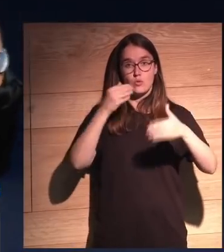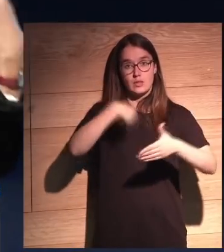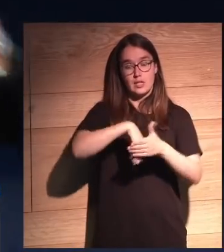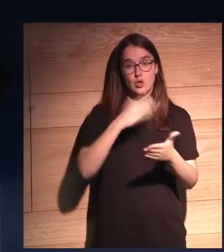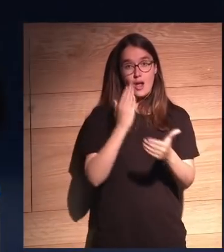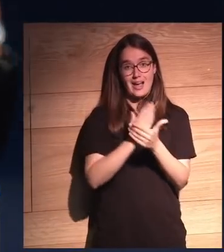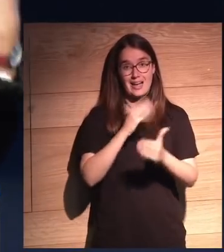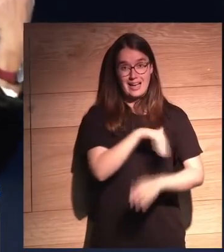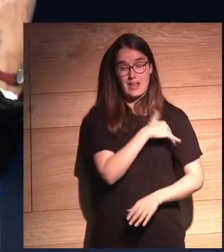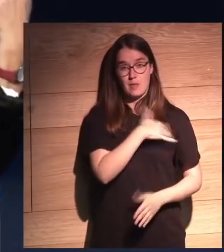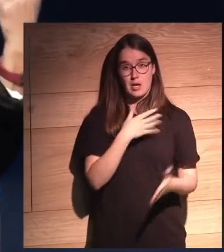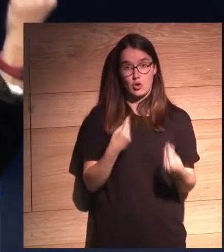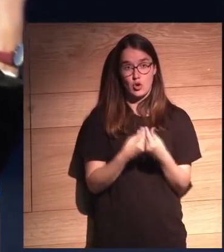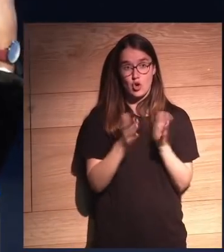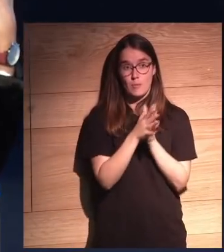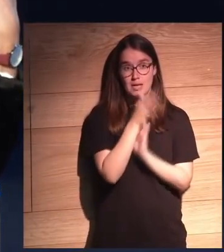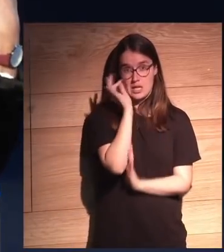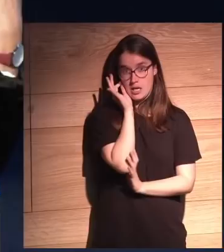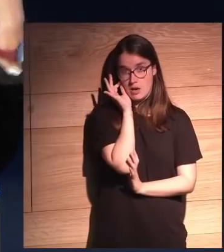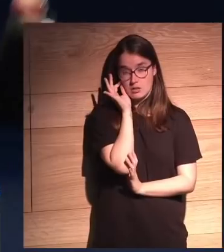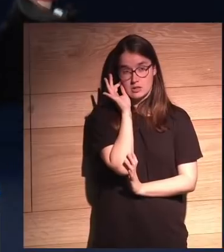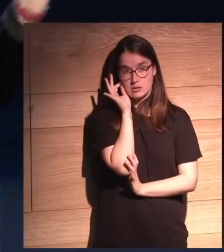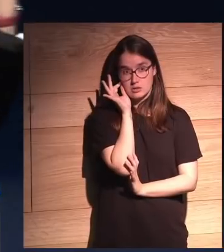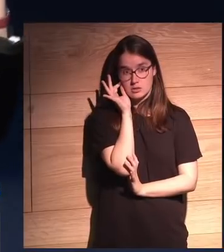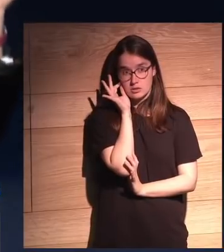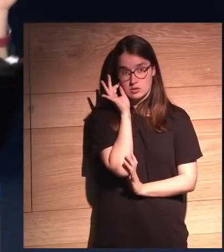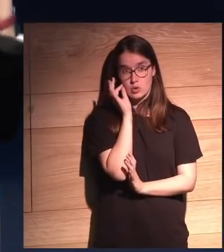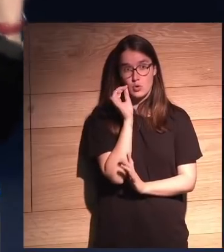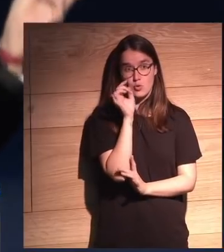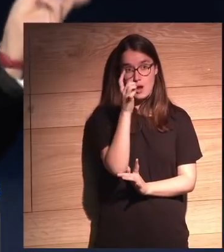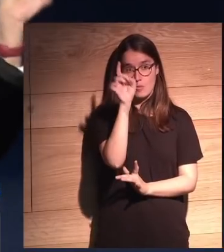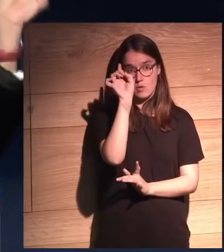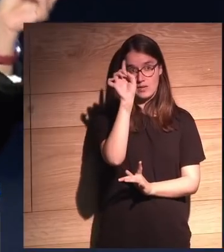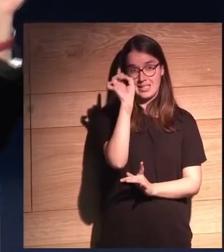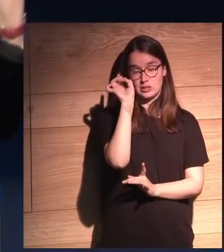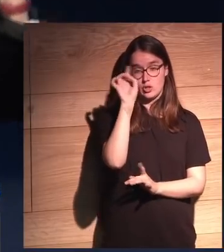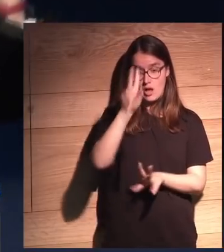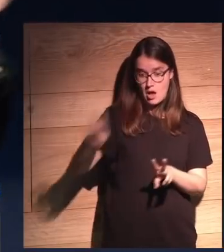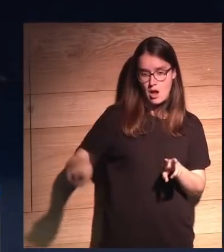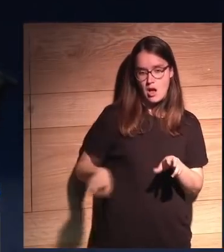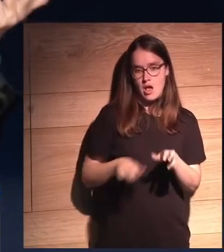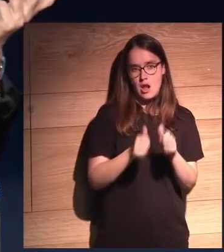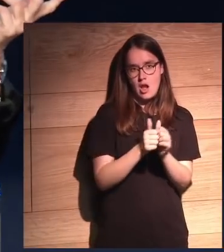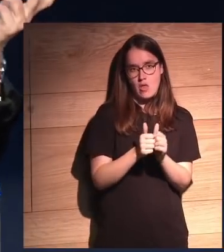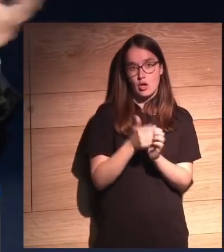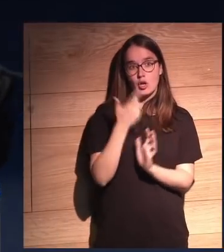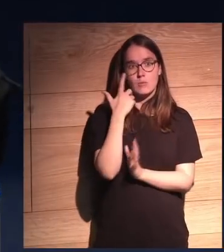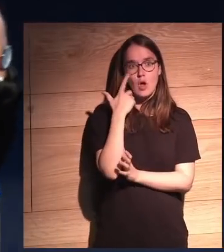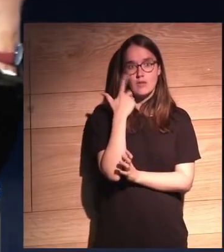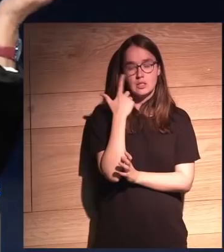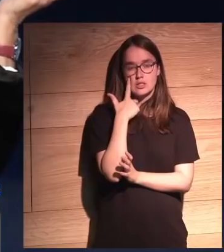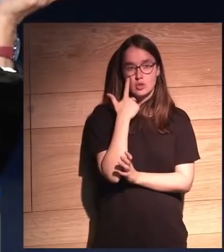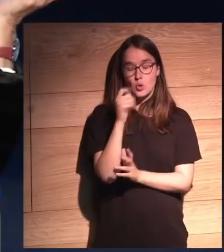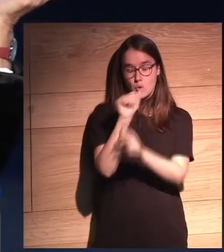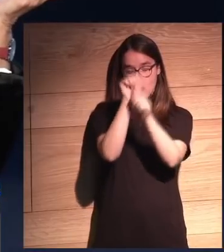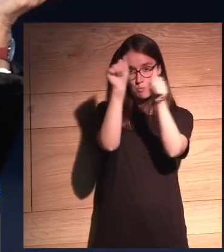Académie Julian con sus compañeras, con una de sus profesoras que está a su lado, y como veis, con